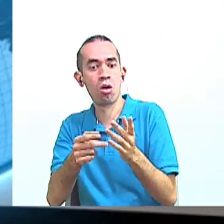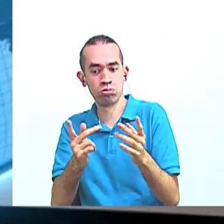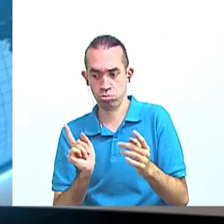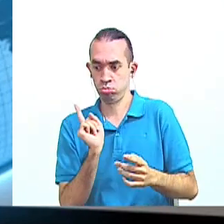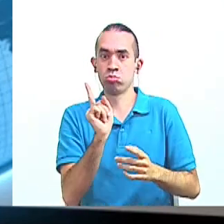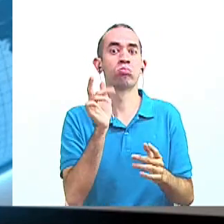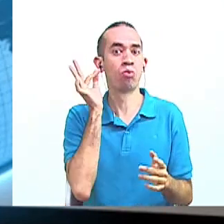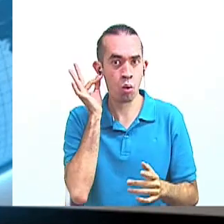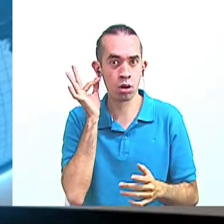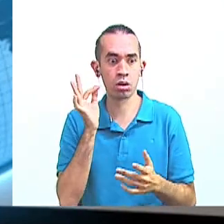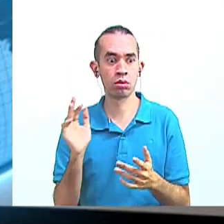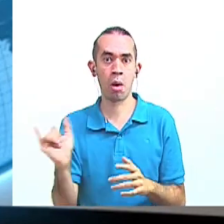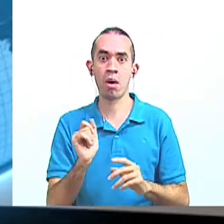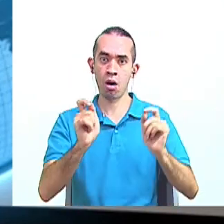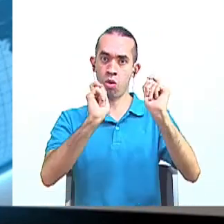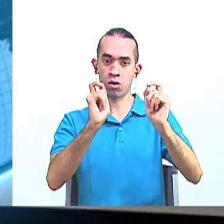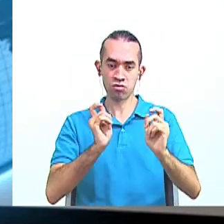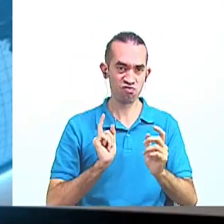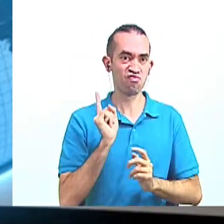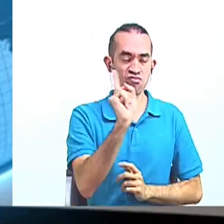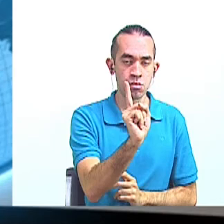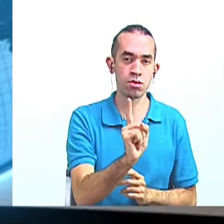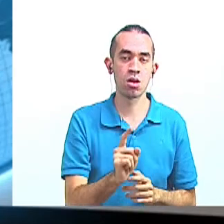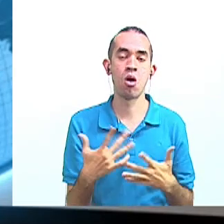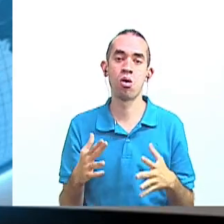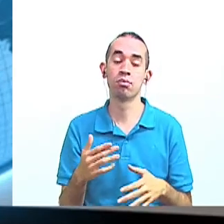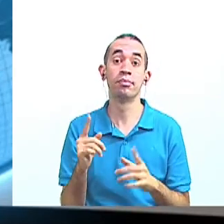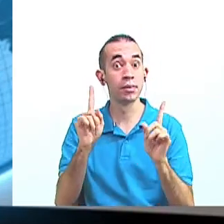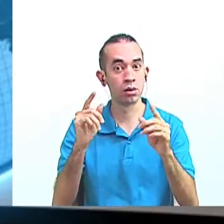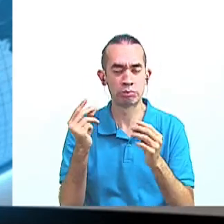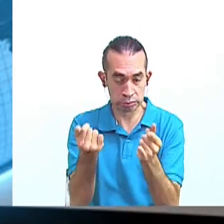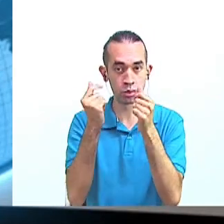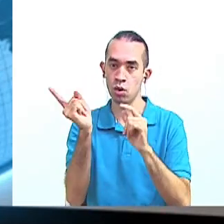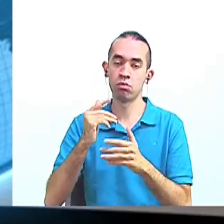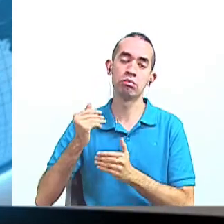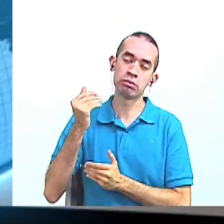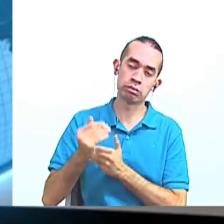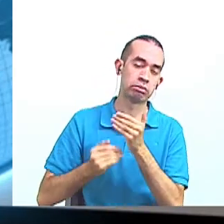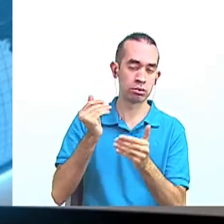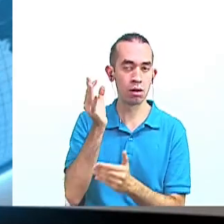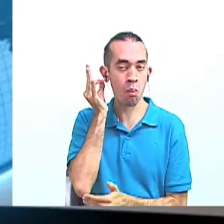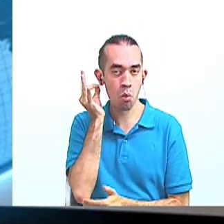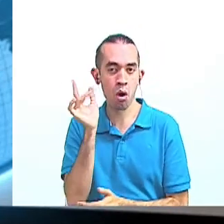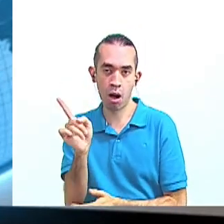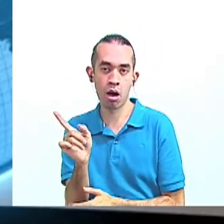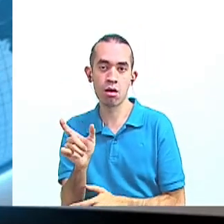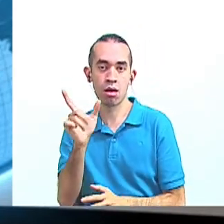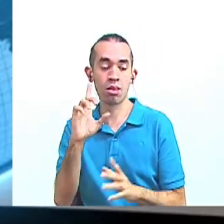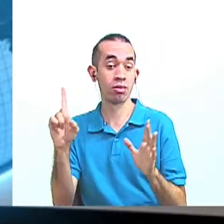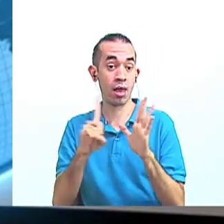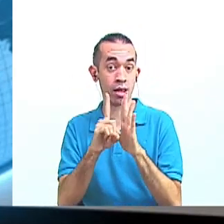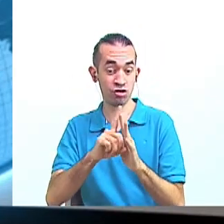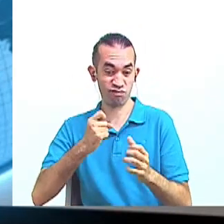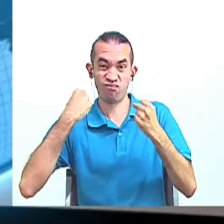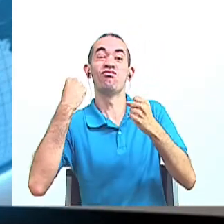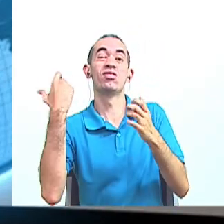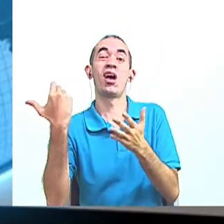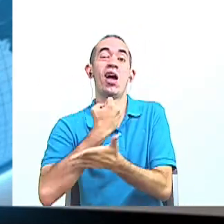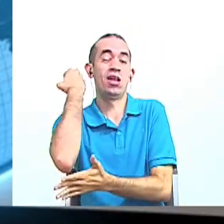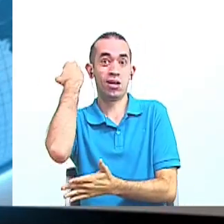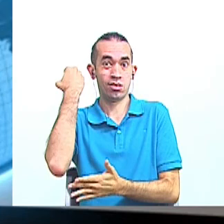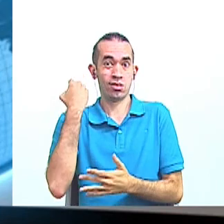también a la educación. Ojo que el proceso iba a ser lento. La mujer no iba a obtener ese derecho, no solo iba a ganar ese